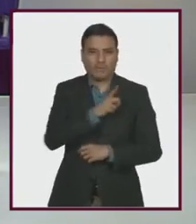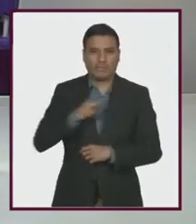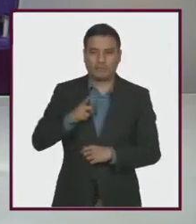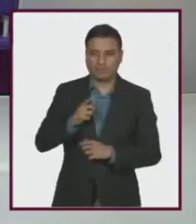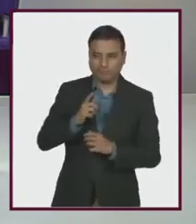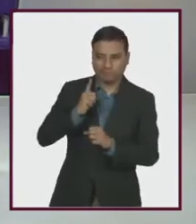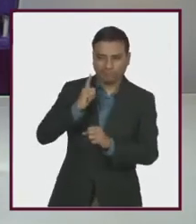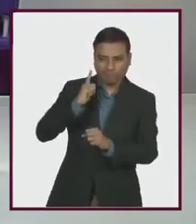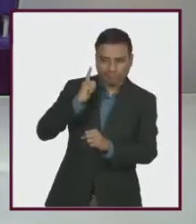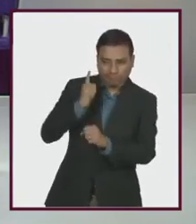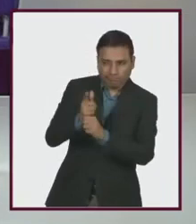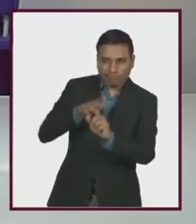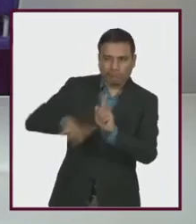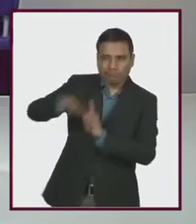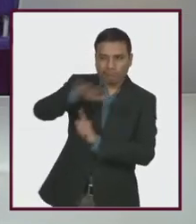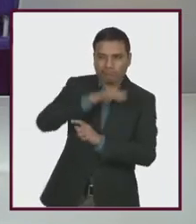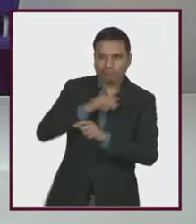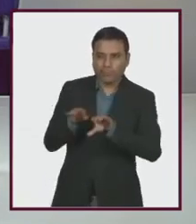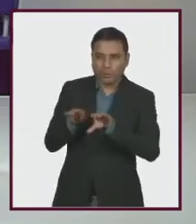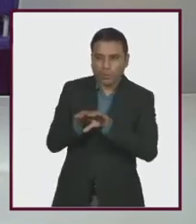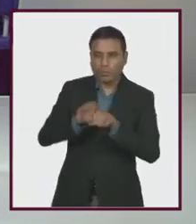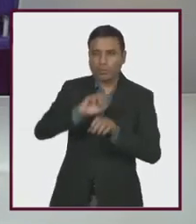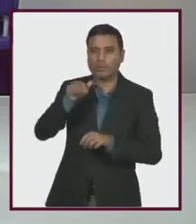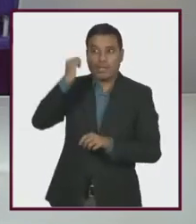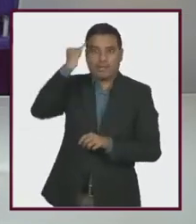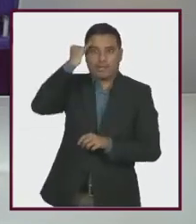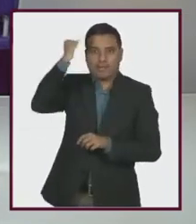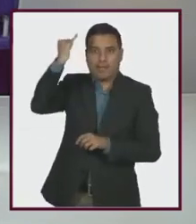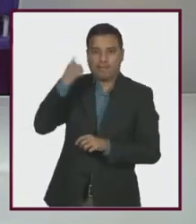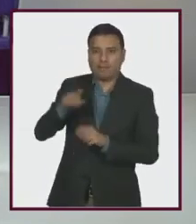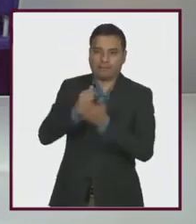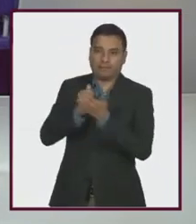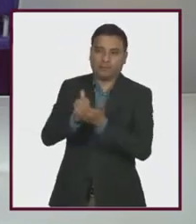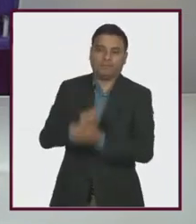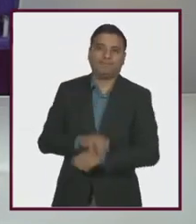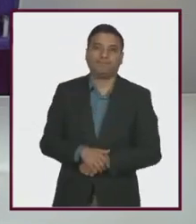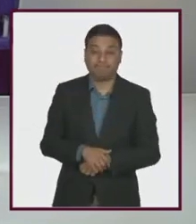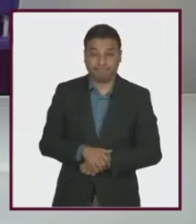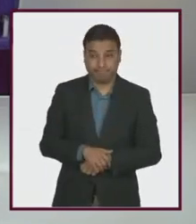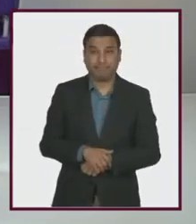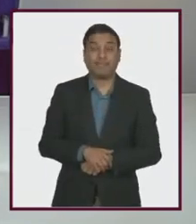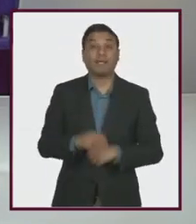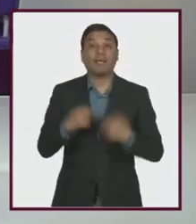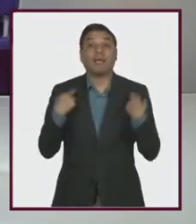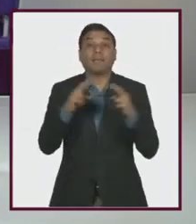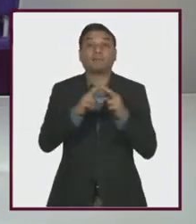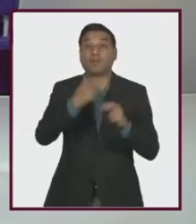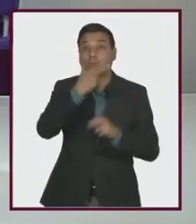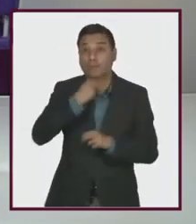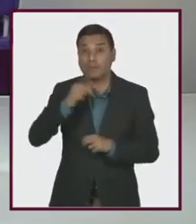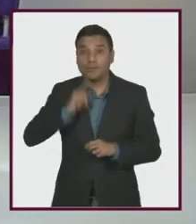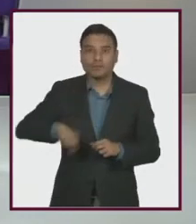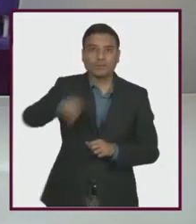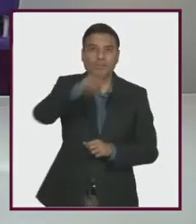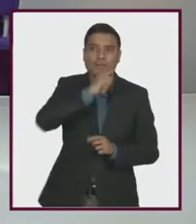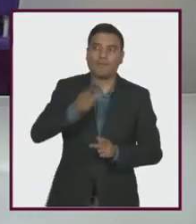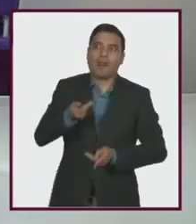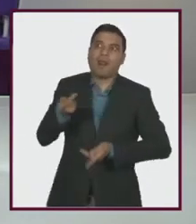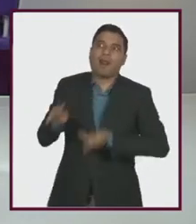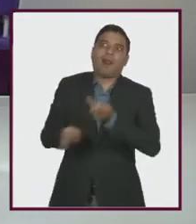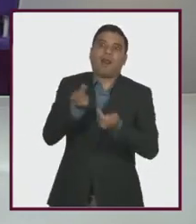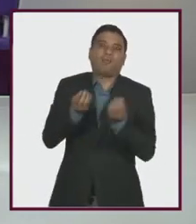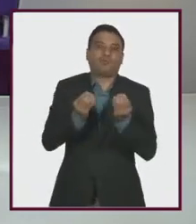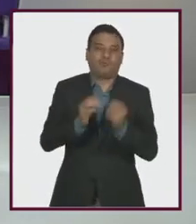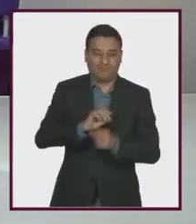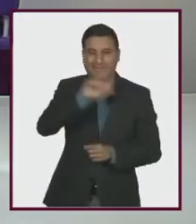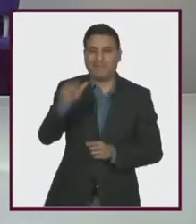situaciones y ver alternativas. Sin duda, doctora. Maestras, maestros, yo sé que hay muchas preguntas, se las vamos a hacer llegar a la